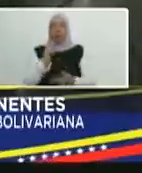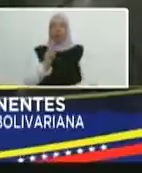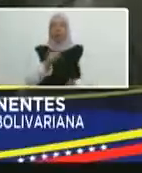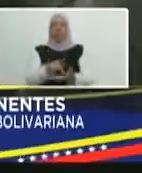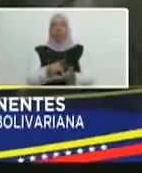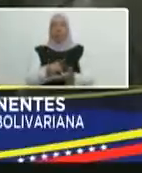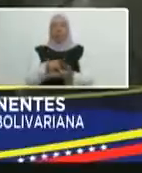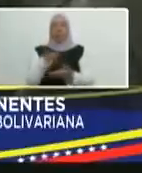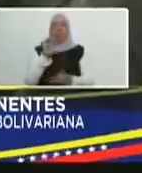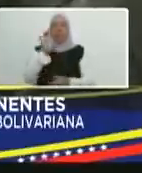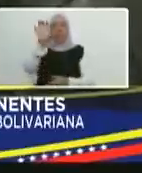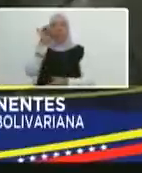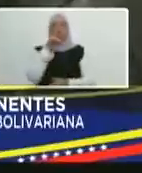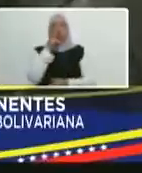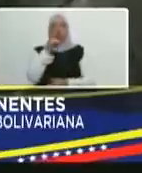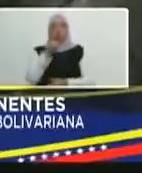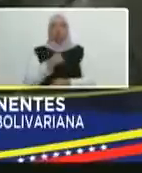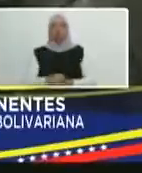del patriotismo,